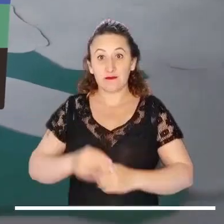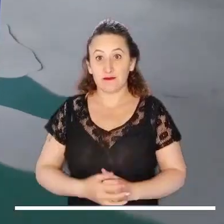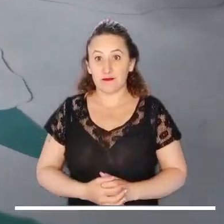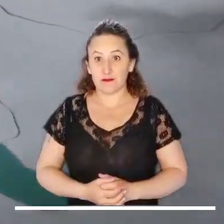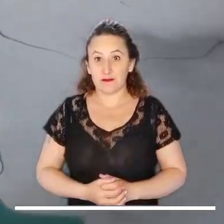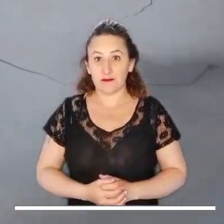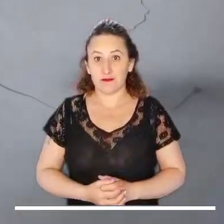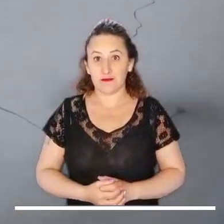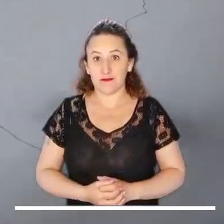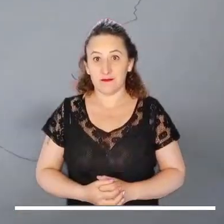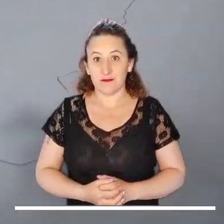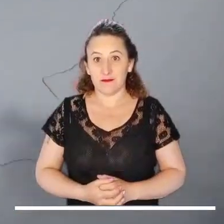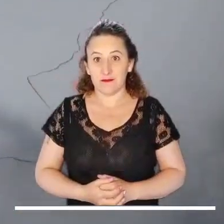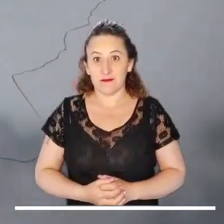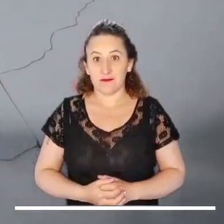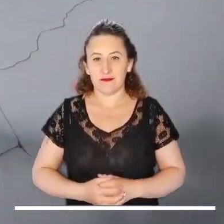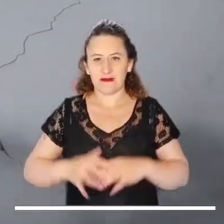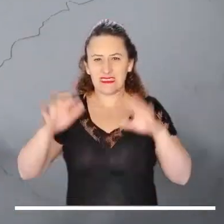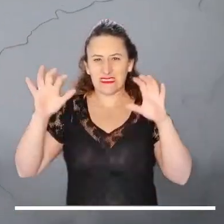Nariño.